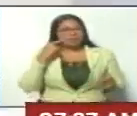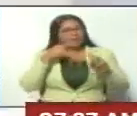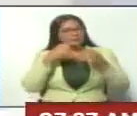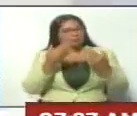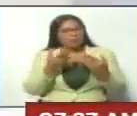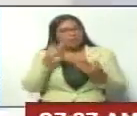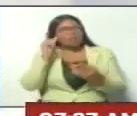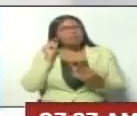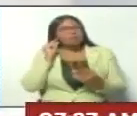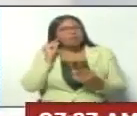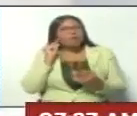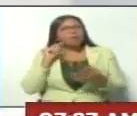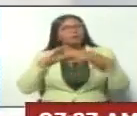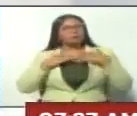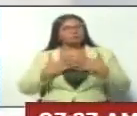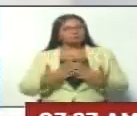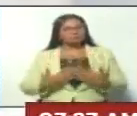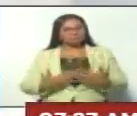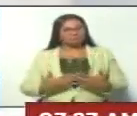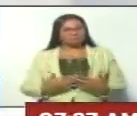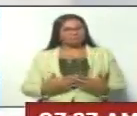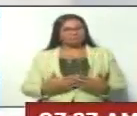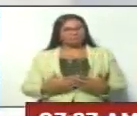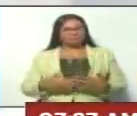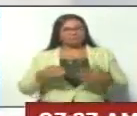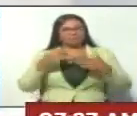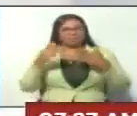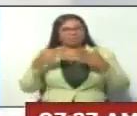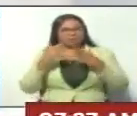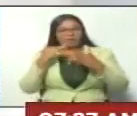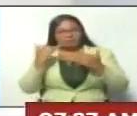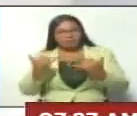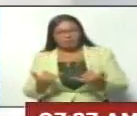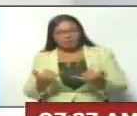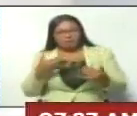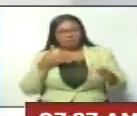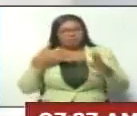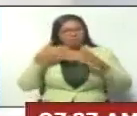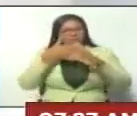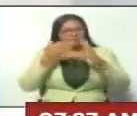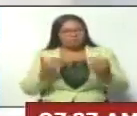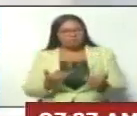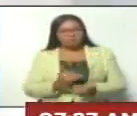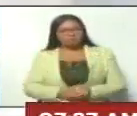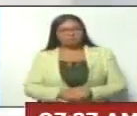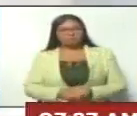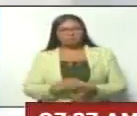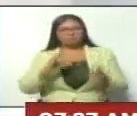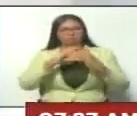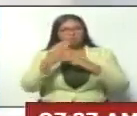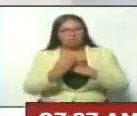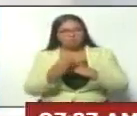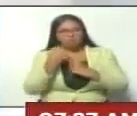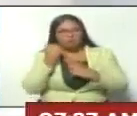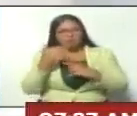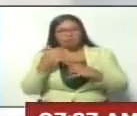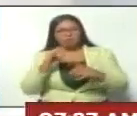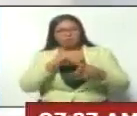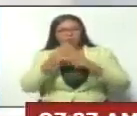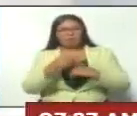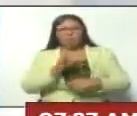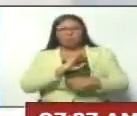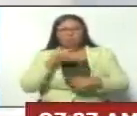María Leonza ya no es ni siquiera un mito, ya eso claro. Es un camino, eso es un culto sincrético de